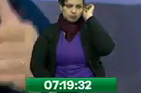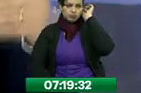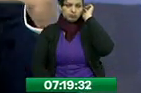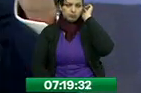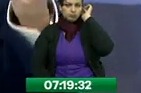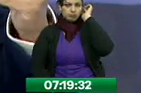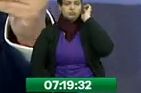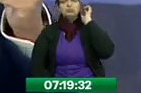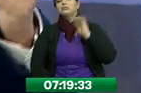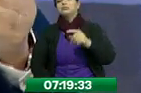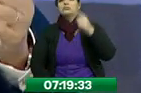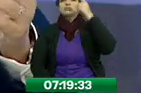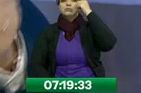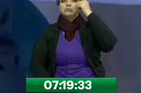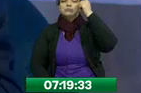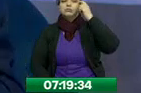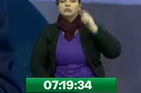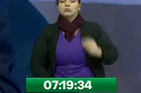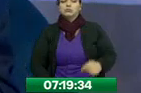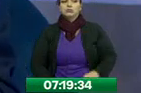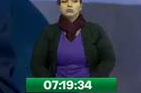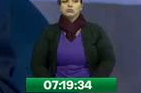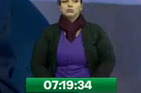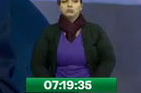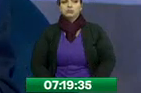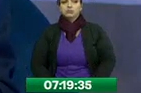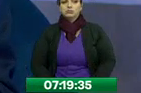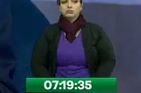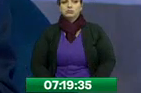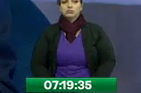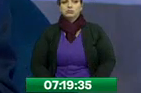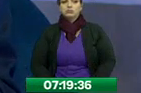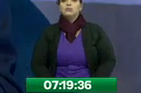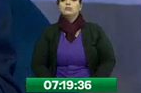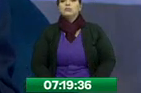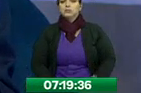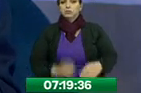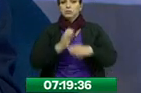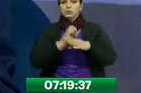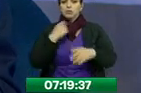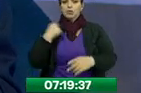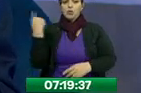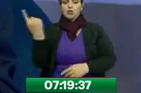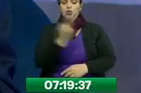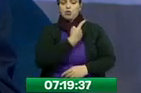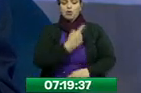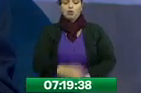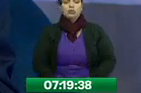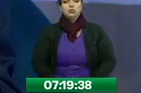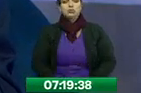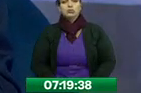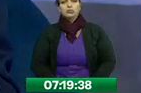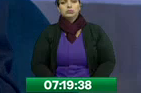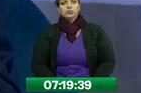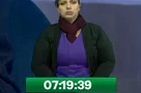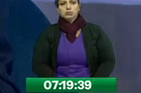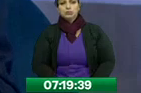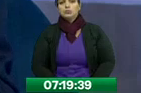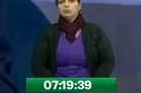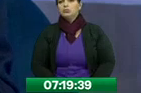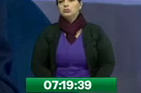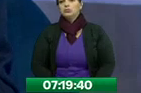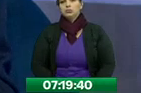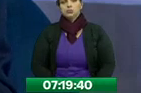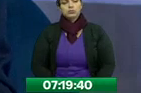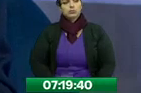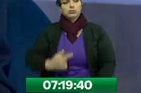a esos derechos prometidos a la gran mayoría de ecuatorianos. 6 de cada 10 ecuatorianos no tienen un